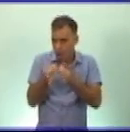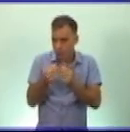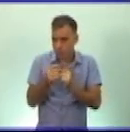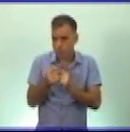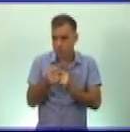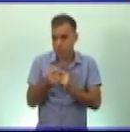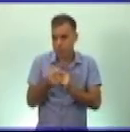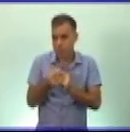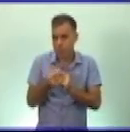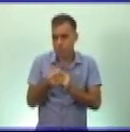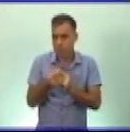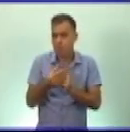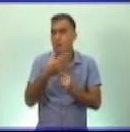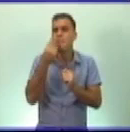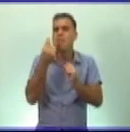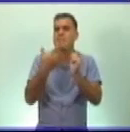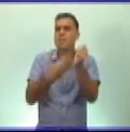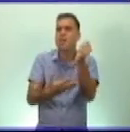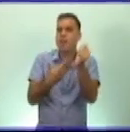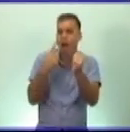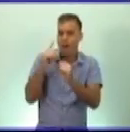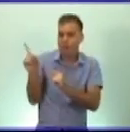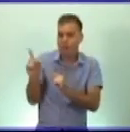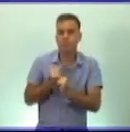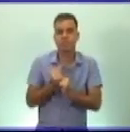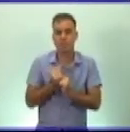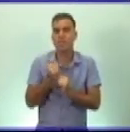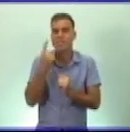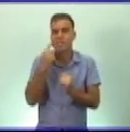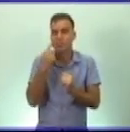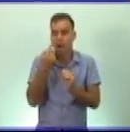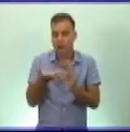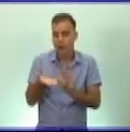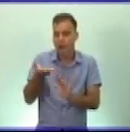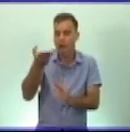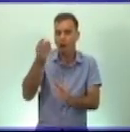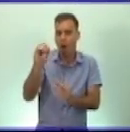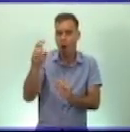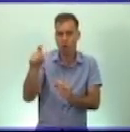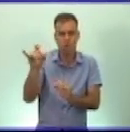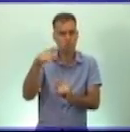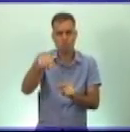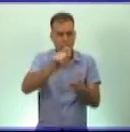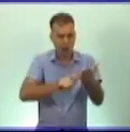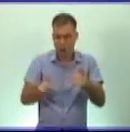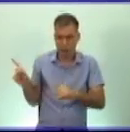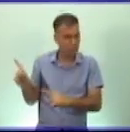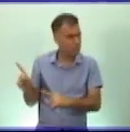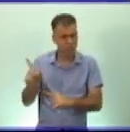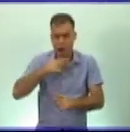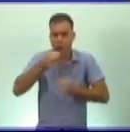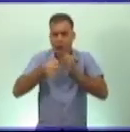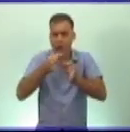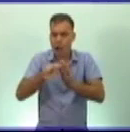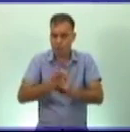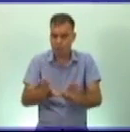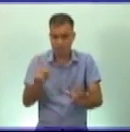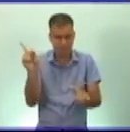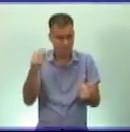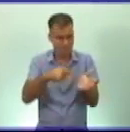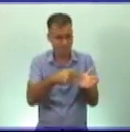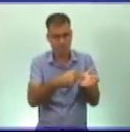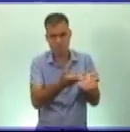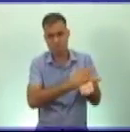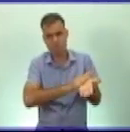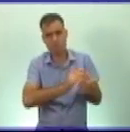aparente de electrones, que va a provocar un aumento en el número de oxidación. Esto no hace falta que lo copie, solamente les estoy comentando, aparece en el libro de